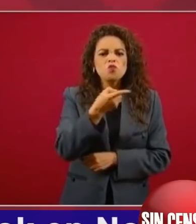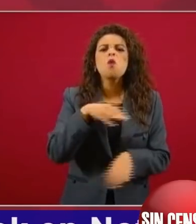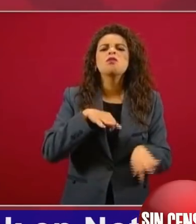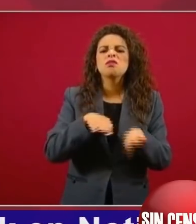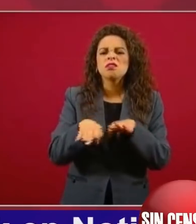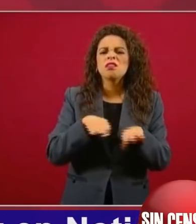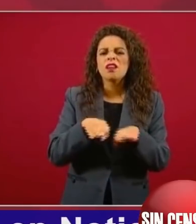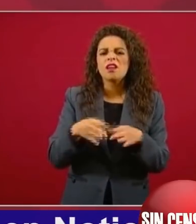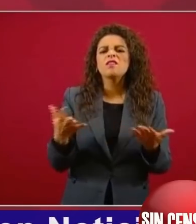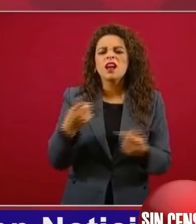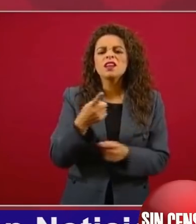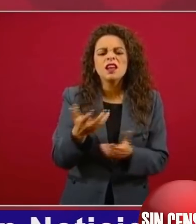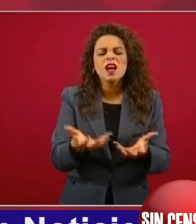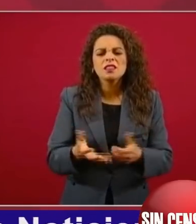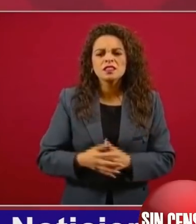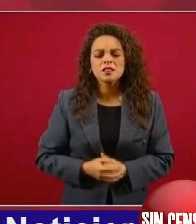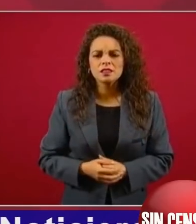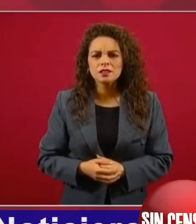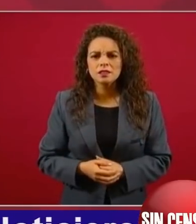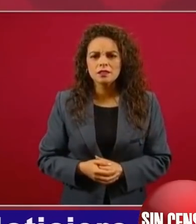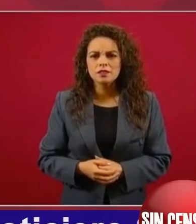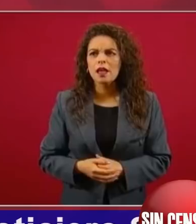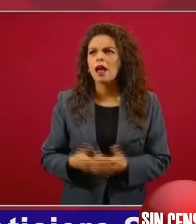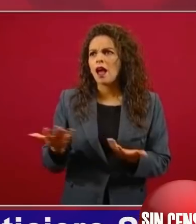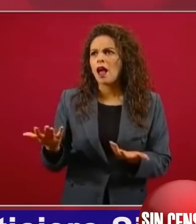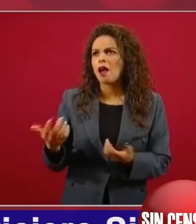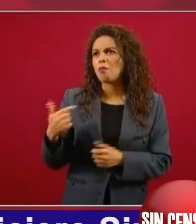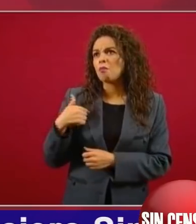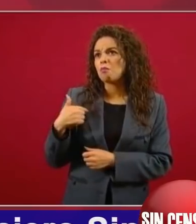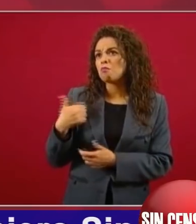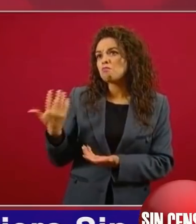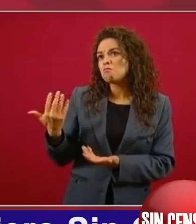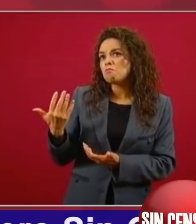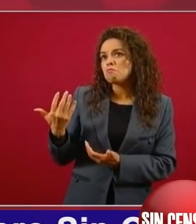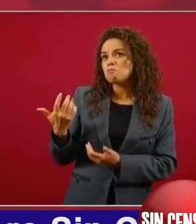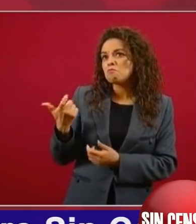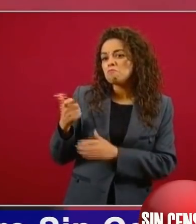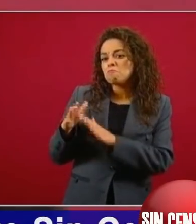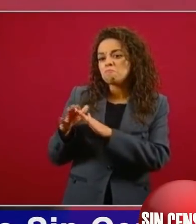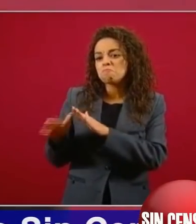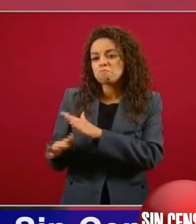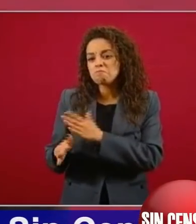Yo, pues, bajo recursos.